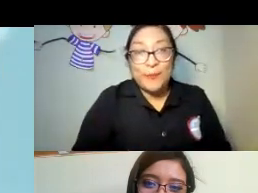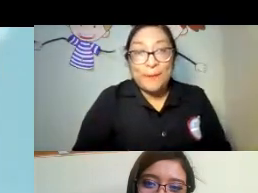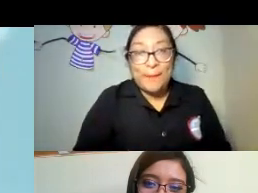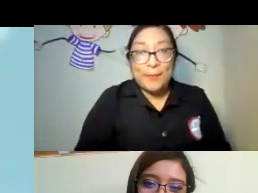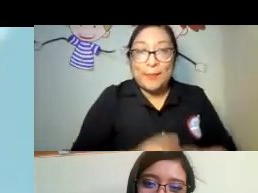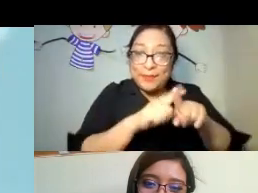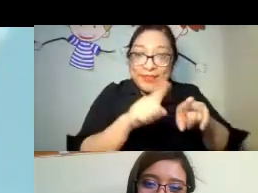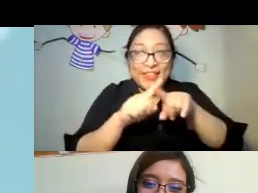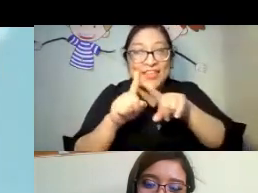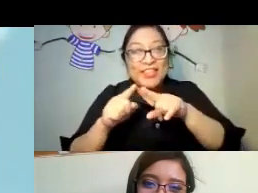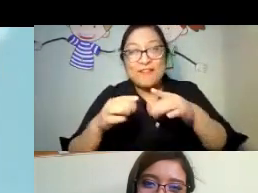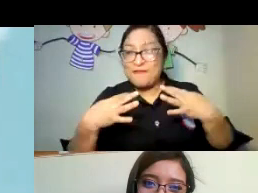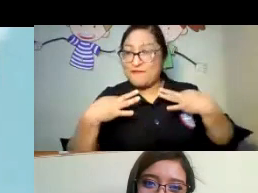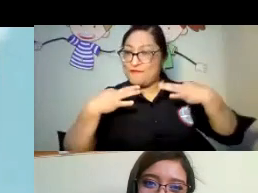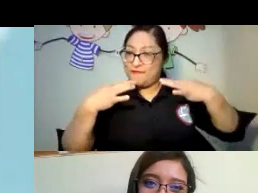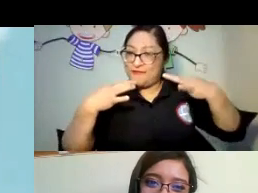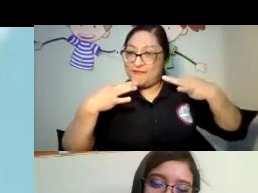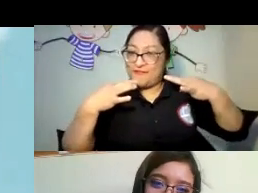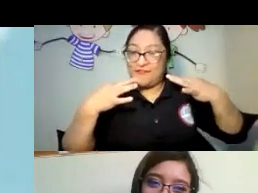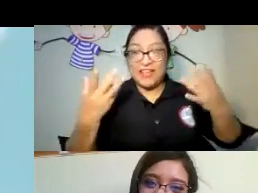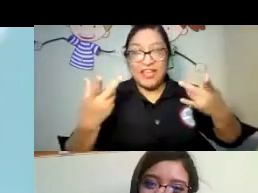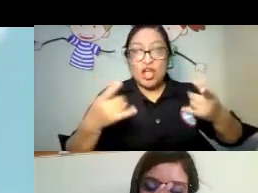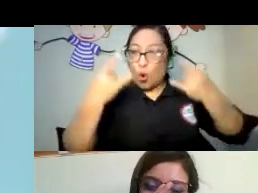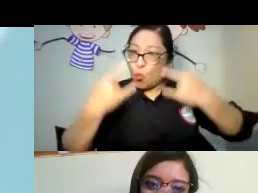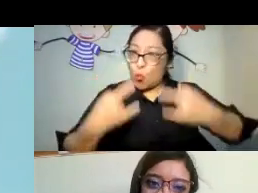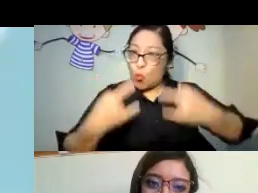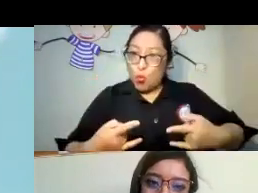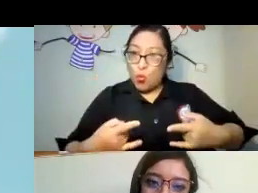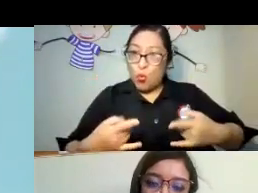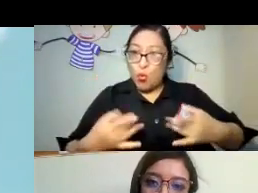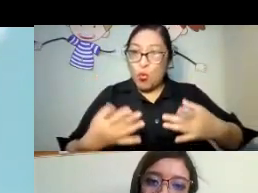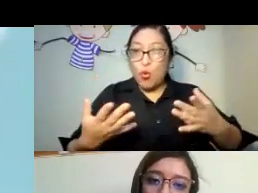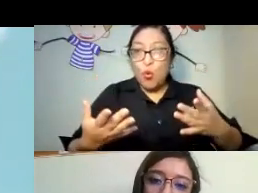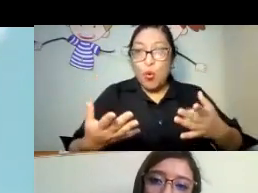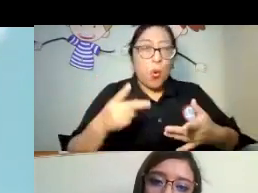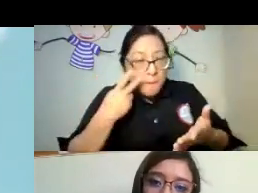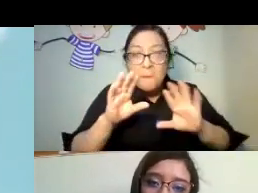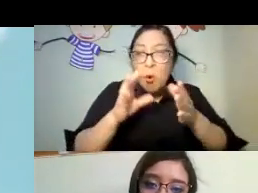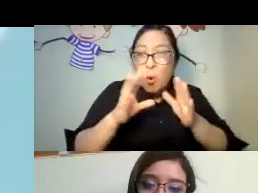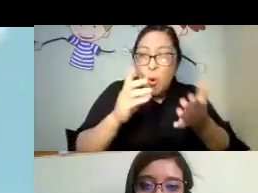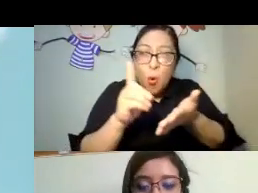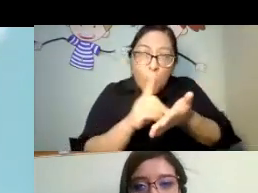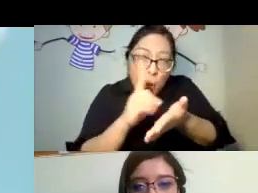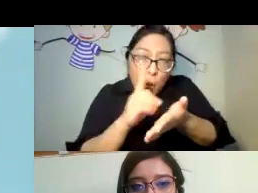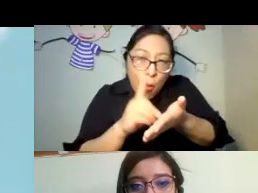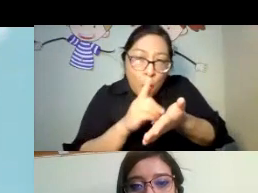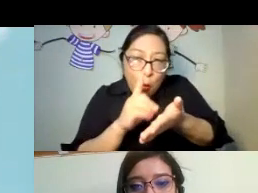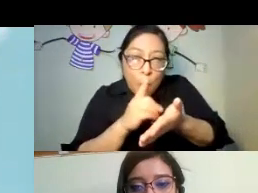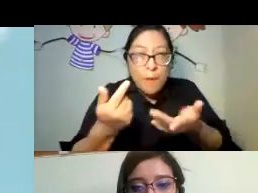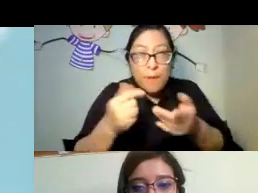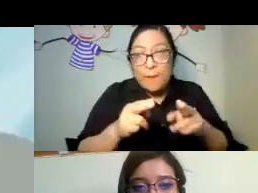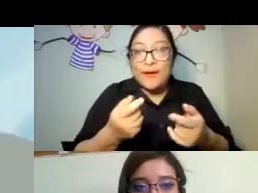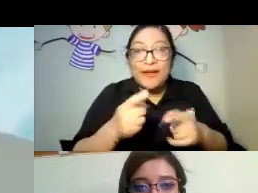diferentes atuendos, con uniforme, realizando tareas y diferentes actividades.